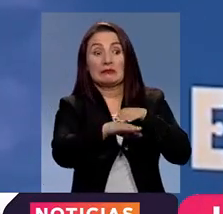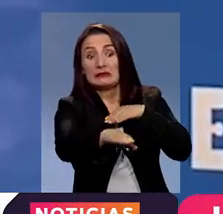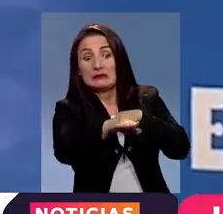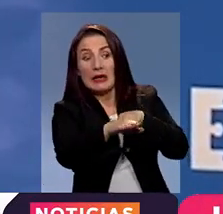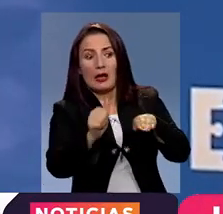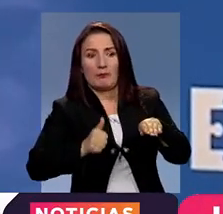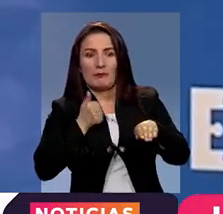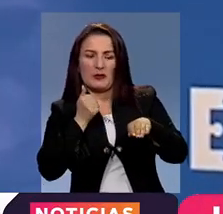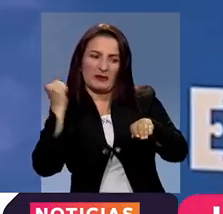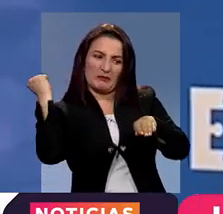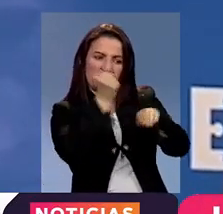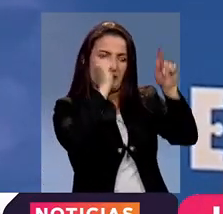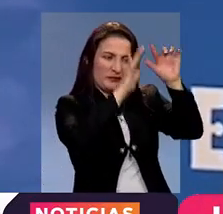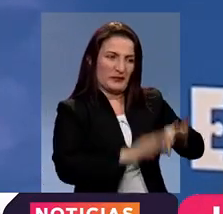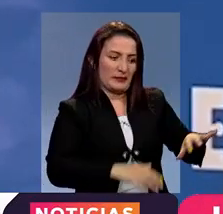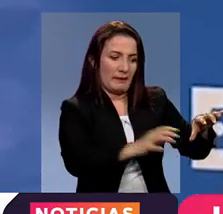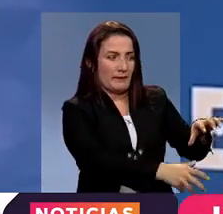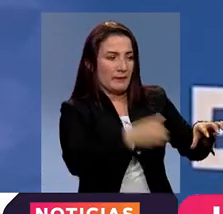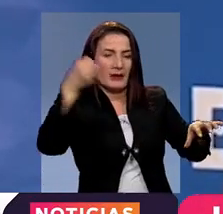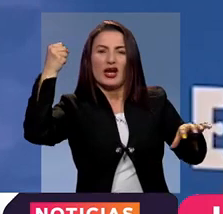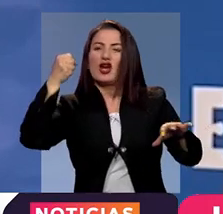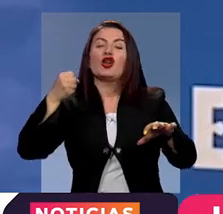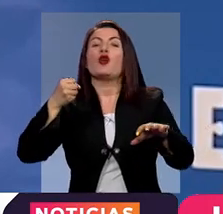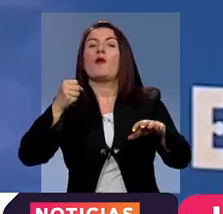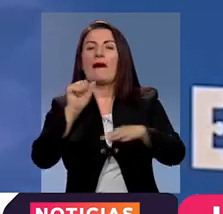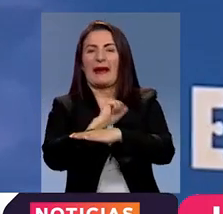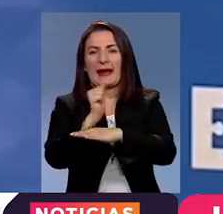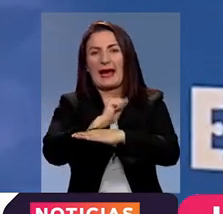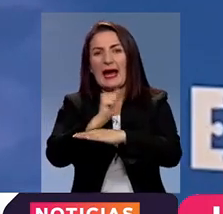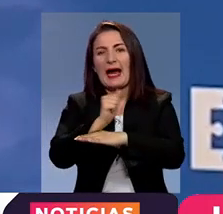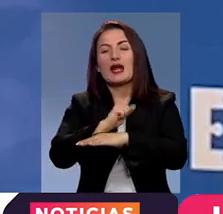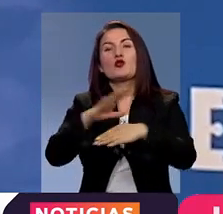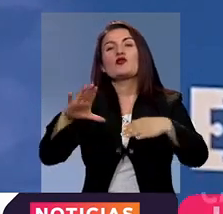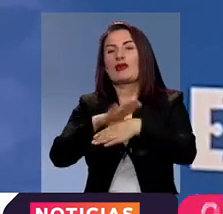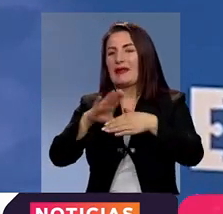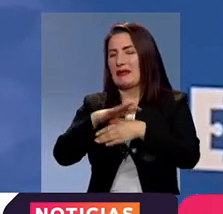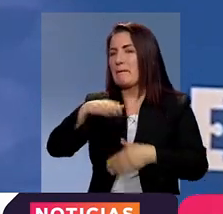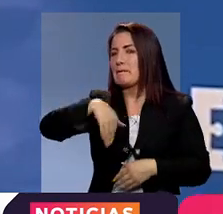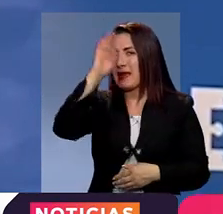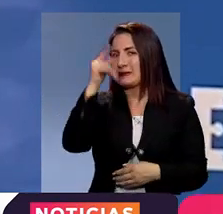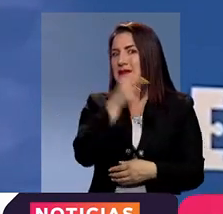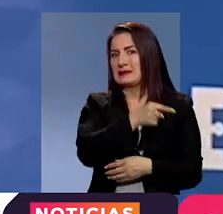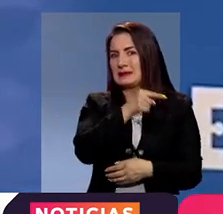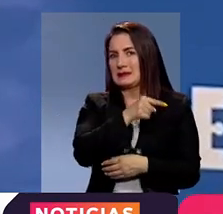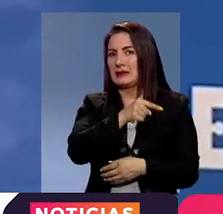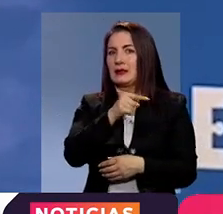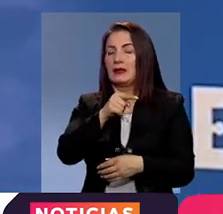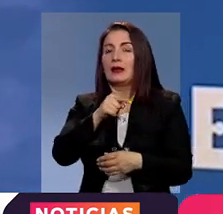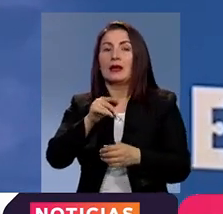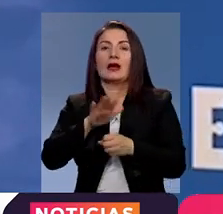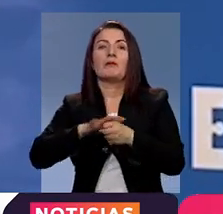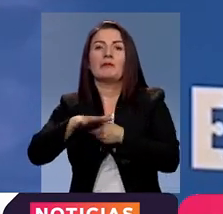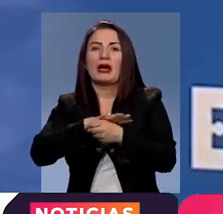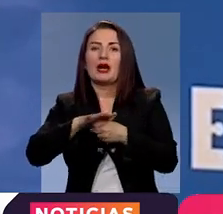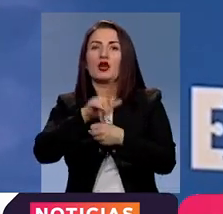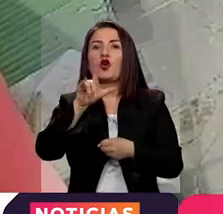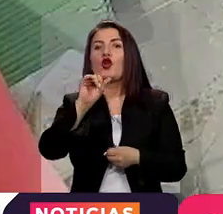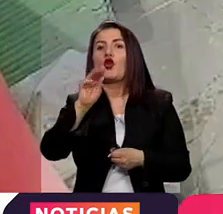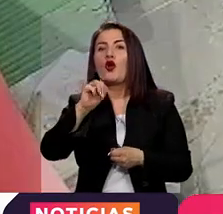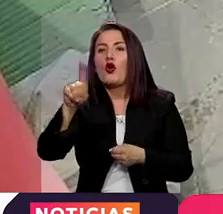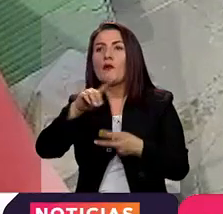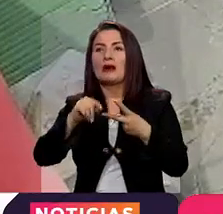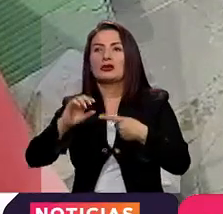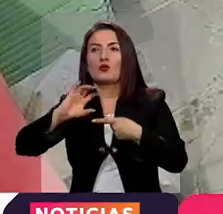en la modalidad de rompevidrios, especialmente en vehículos de servicio público, que transitaban por los barrios Las Lomas y Los